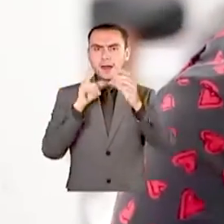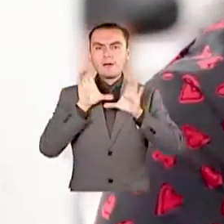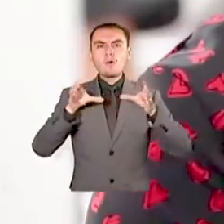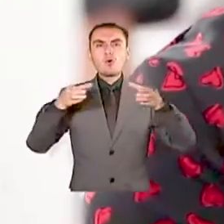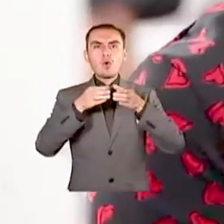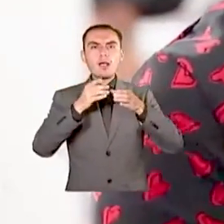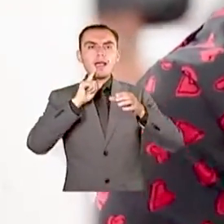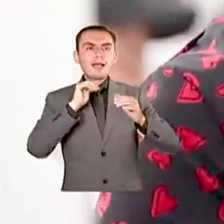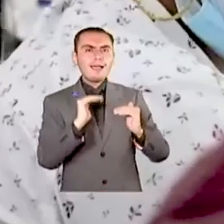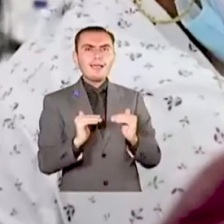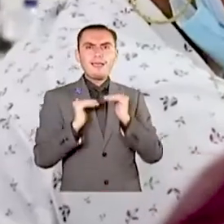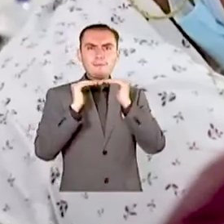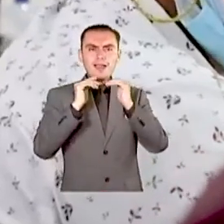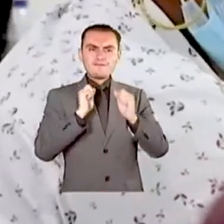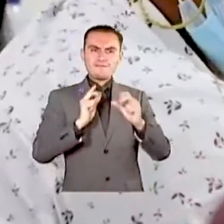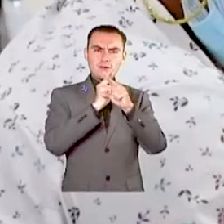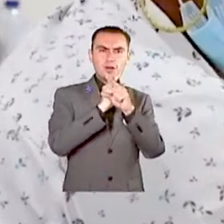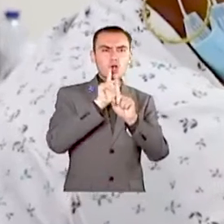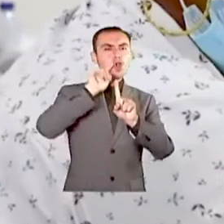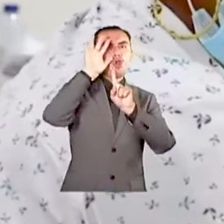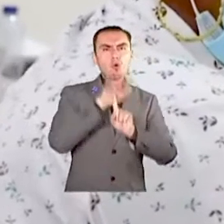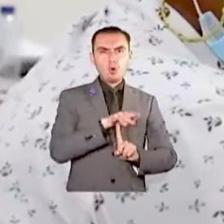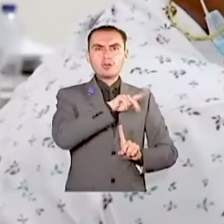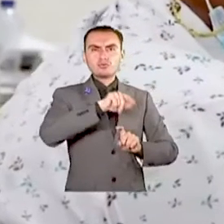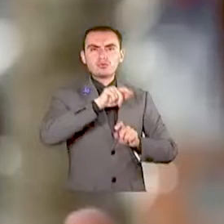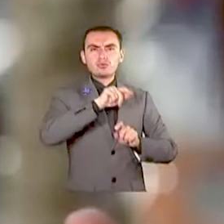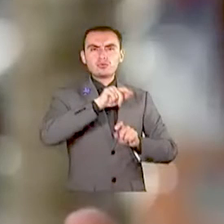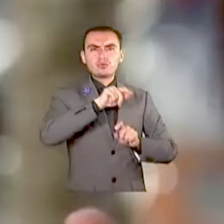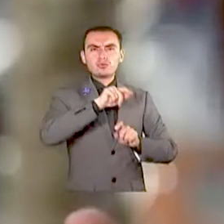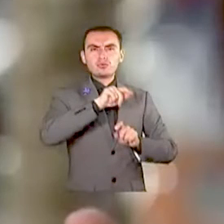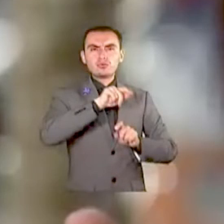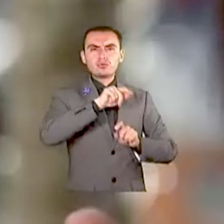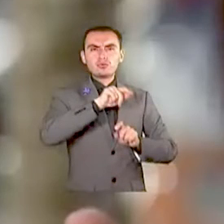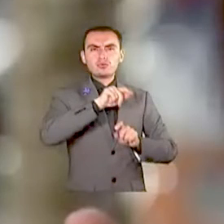a la superación de las violencias en razón del sexo y género.